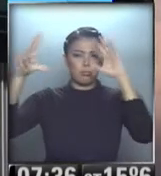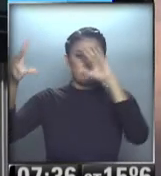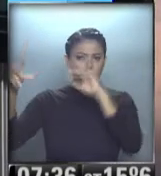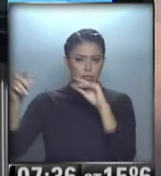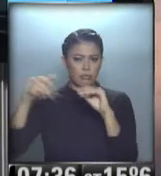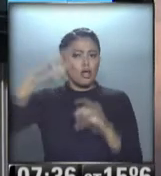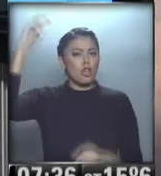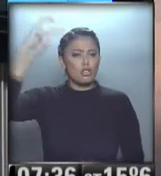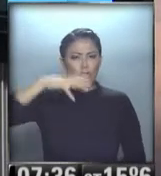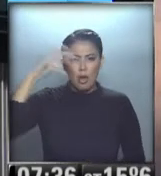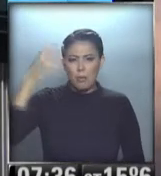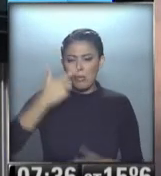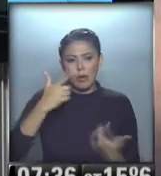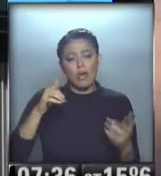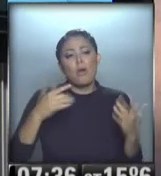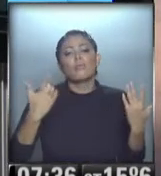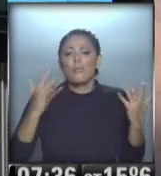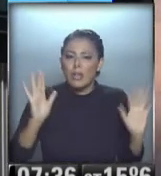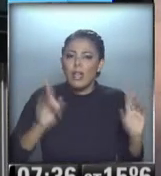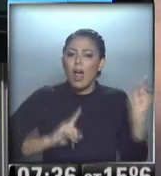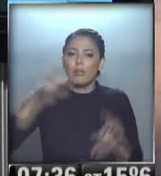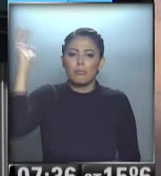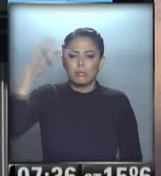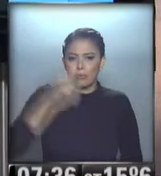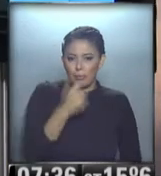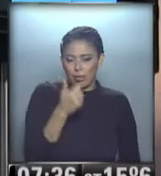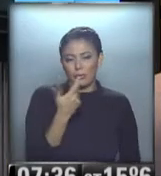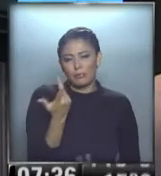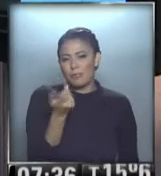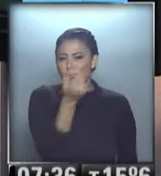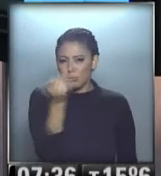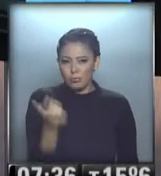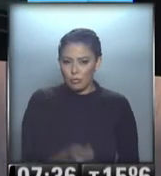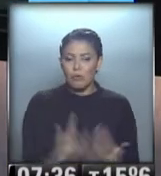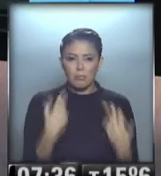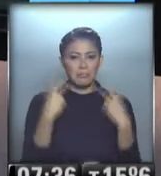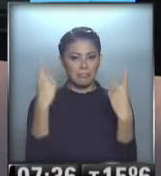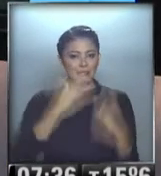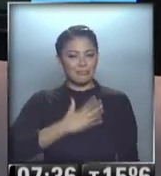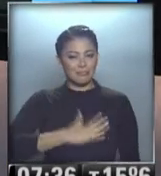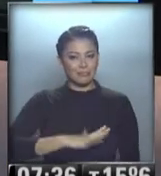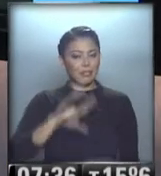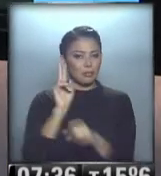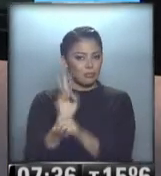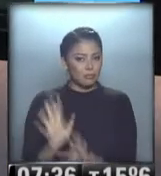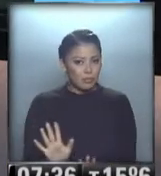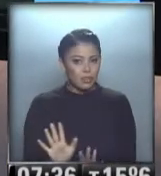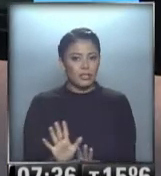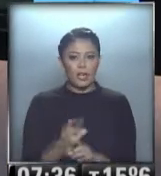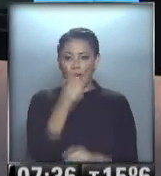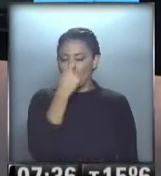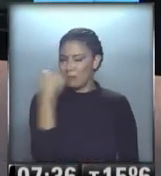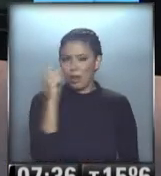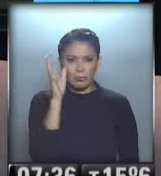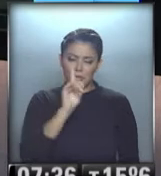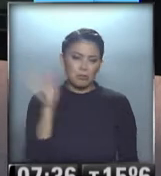se esperan lluvias de importancia. Sí puede caer algún chaparrón esta tarde, pero nada de importancia. Viajen tranquilos, cuidándose, sin ir rápido.